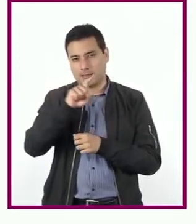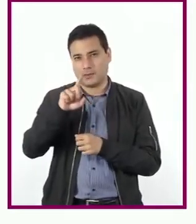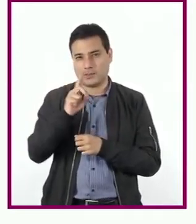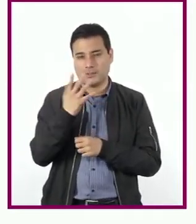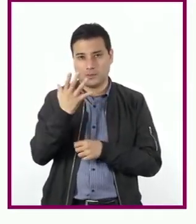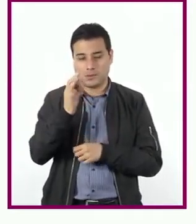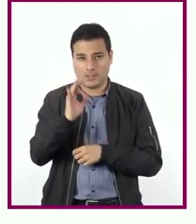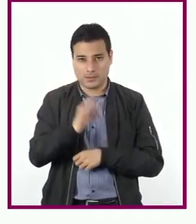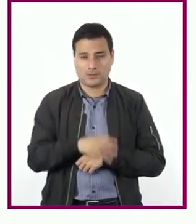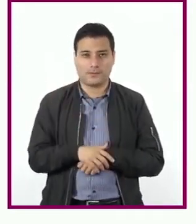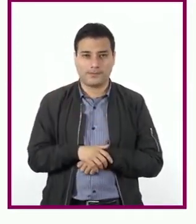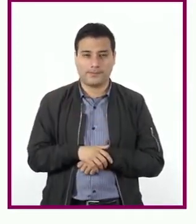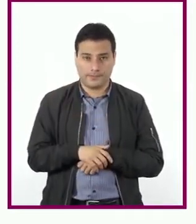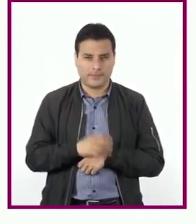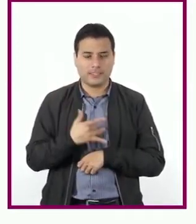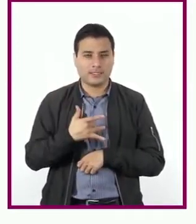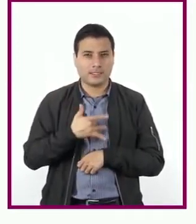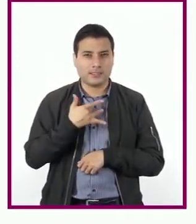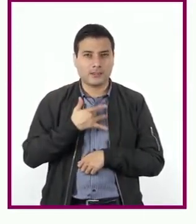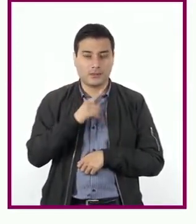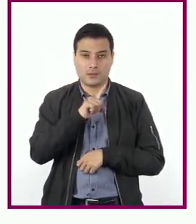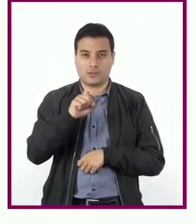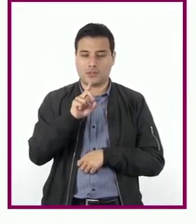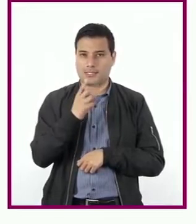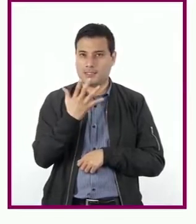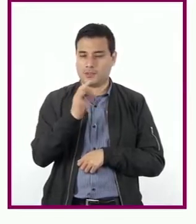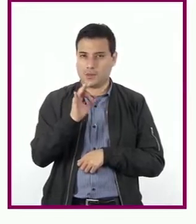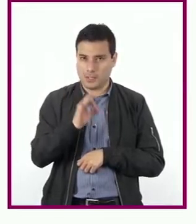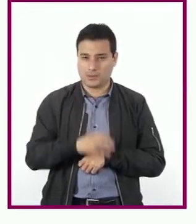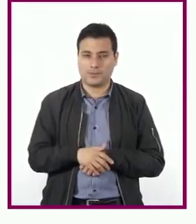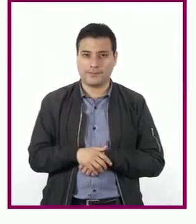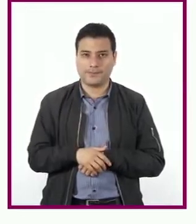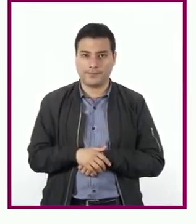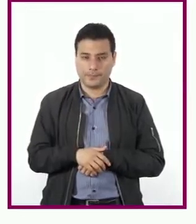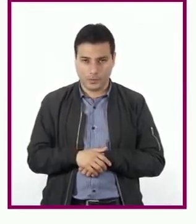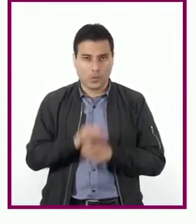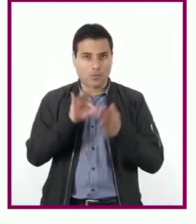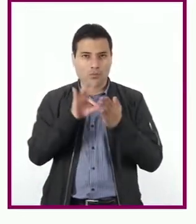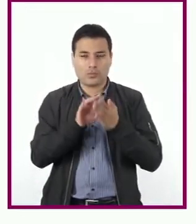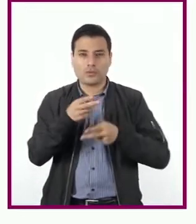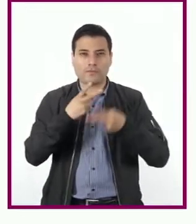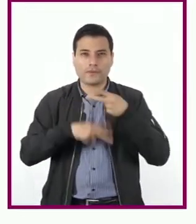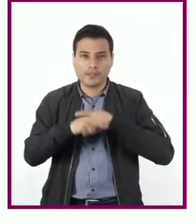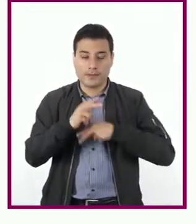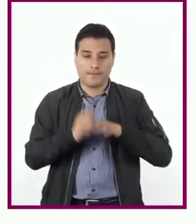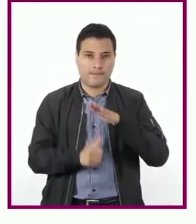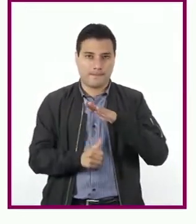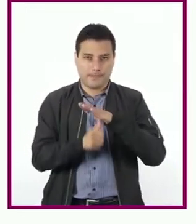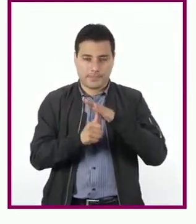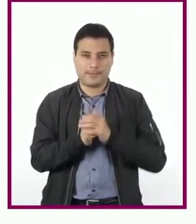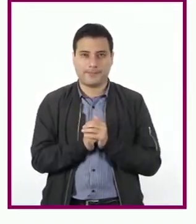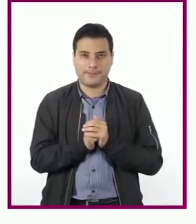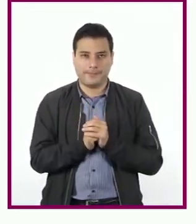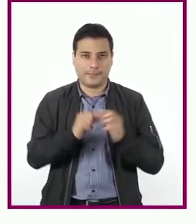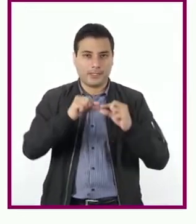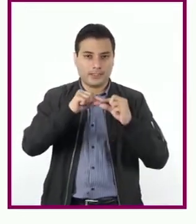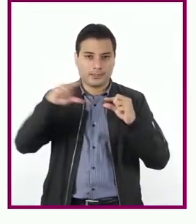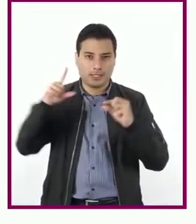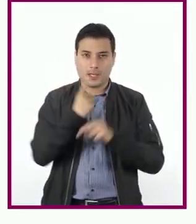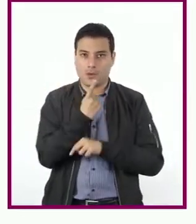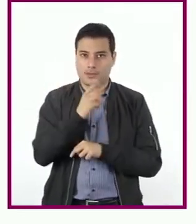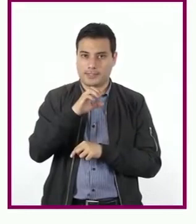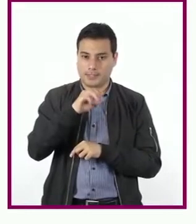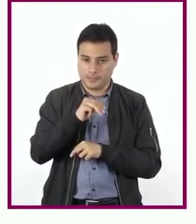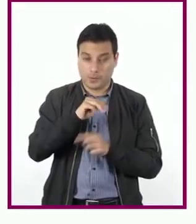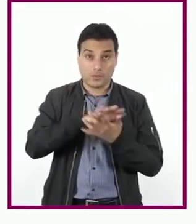135 grados, el sentido es de 135 grados, el punto de aplicación la mesa, la escala es un